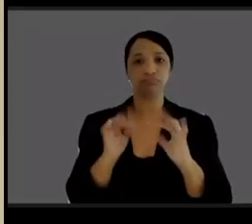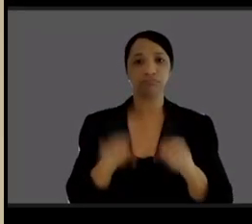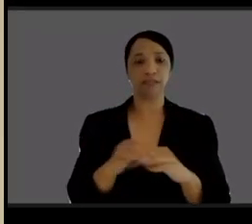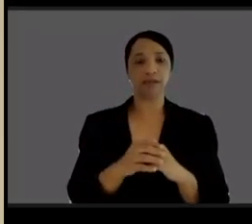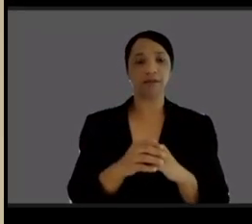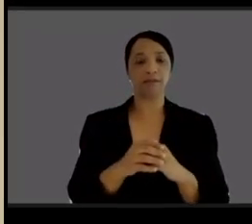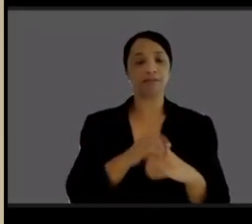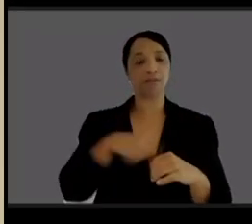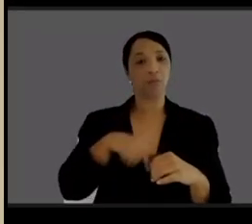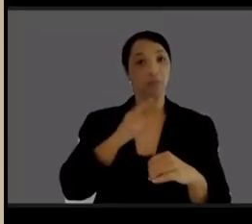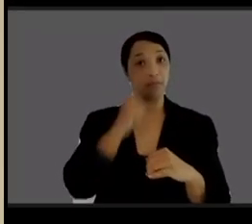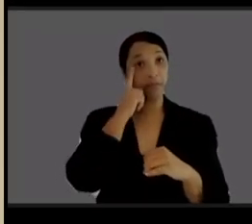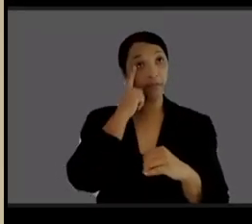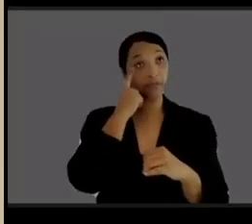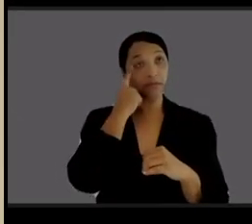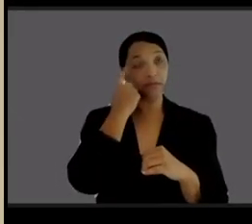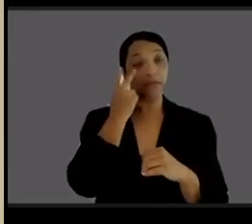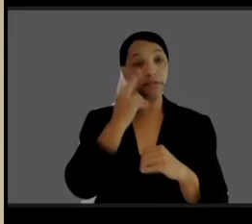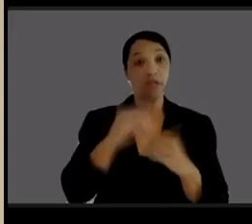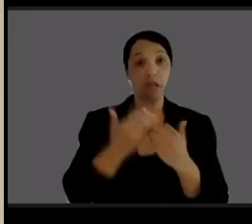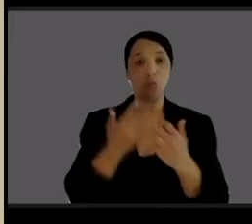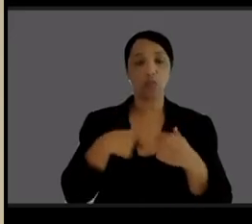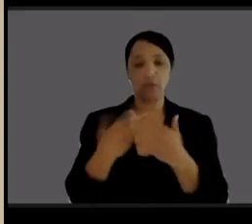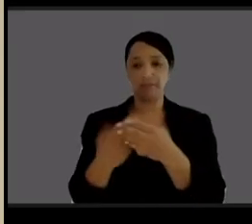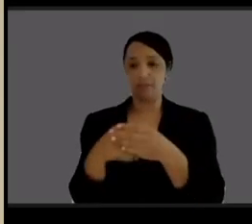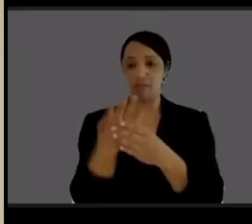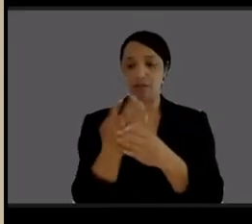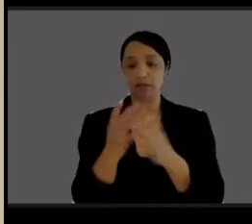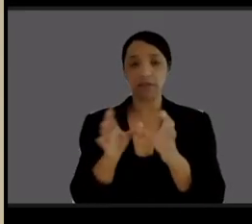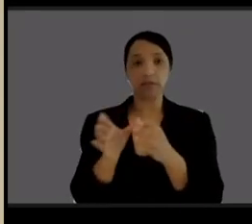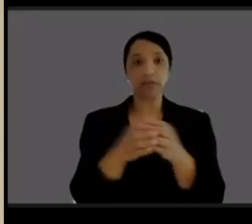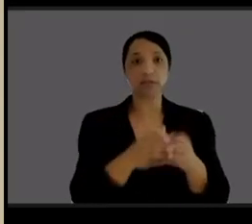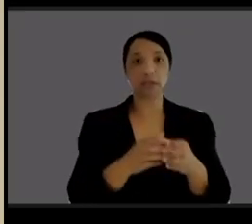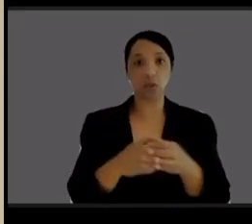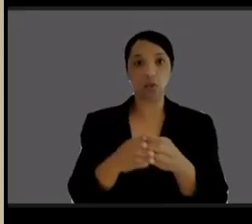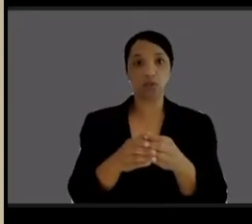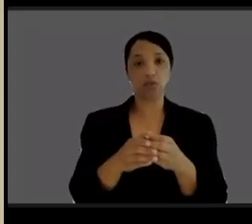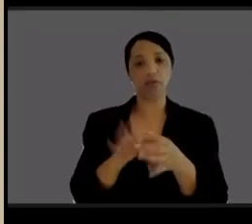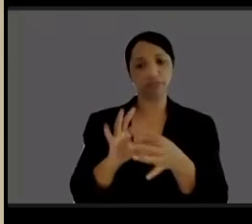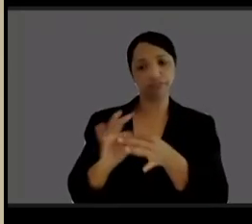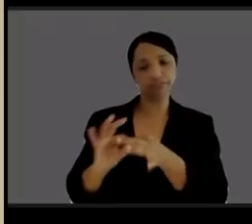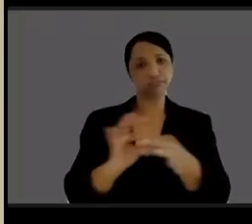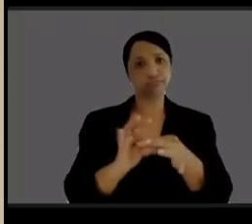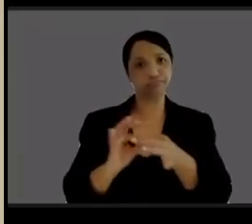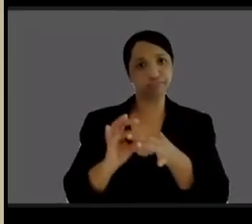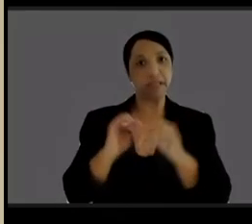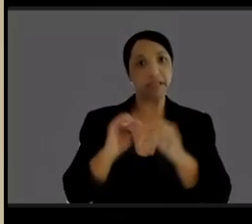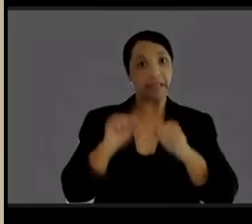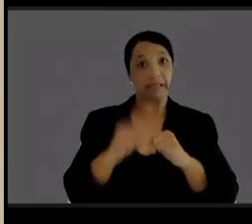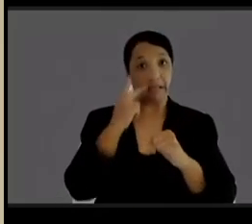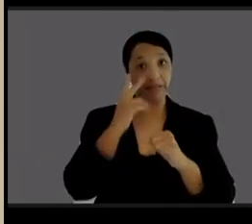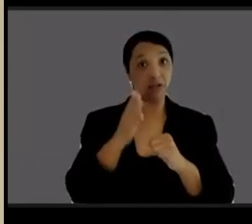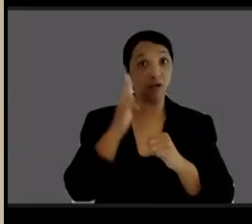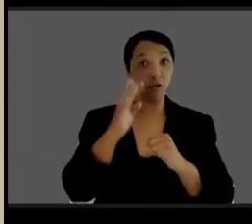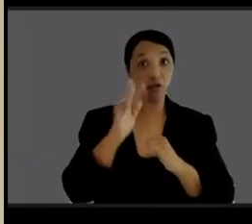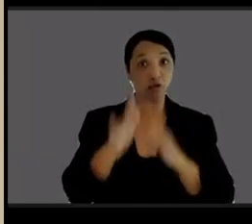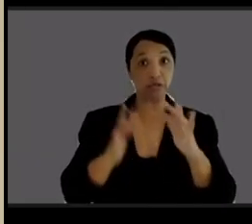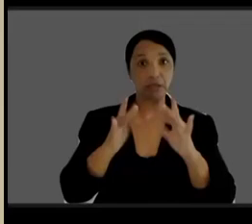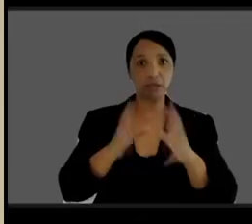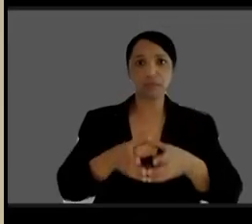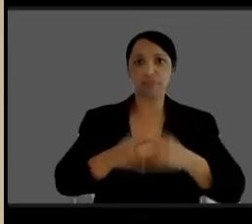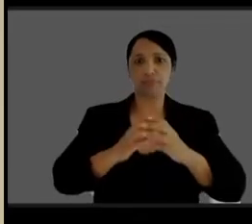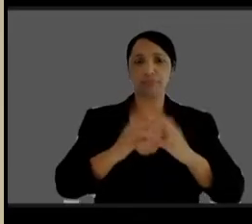ser mucho más incluyentes y tenemos también que, en este foro, asegurarnos de construir